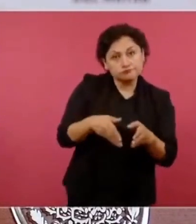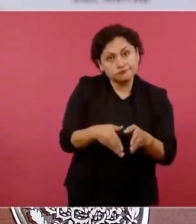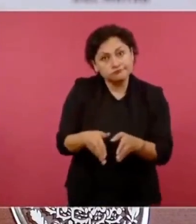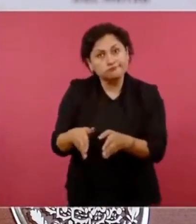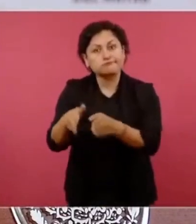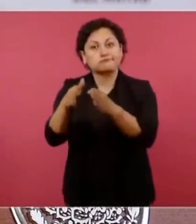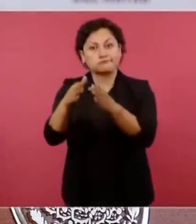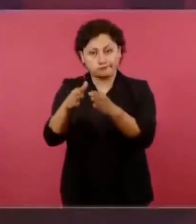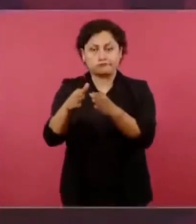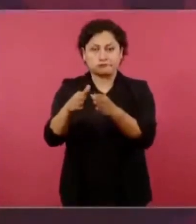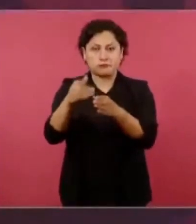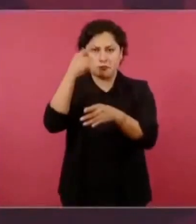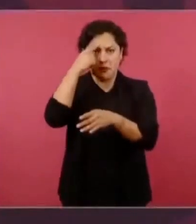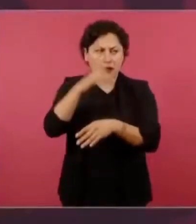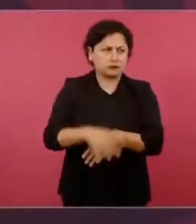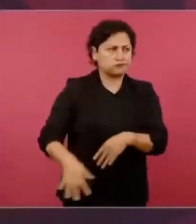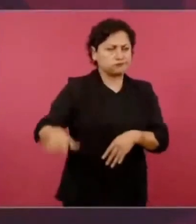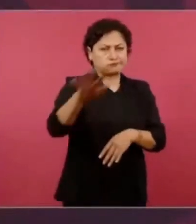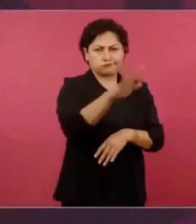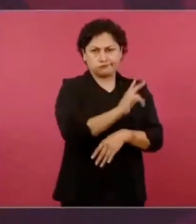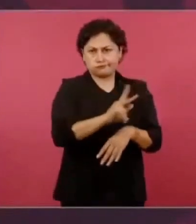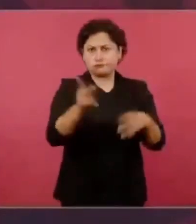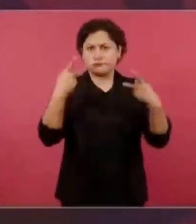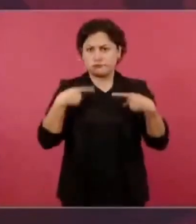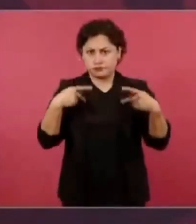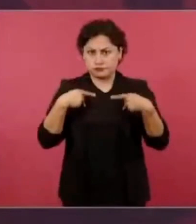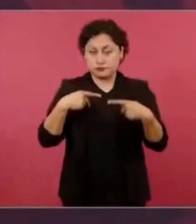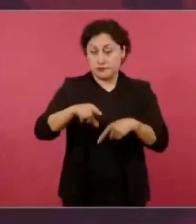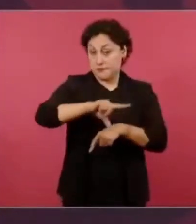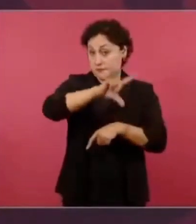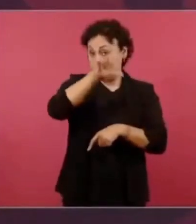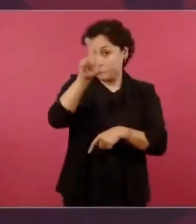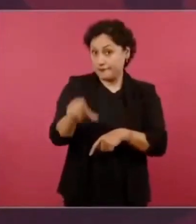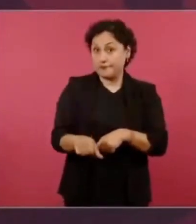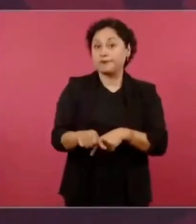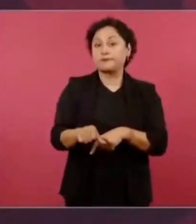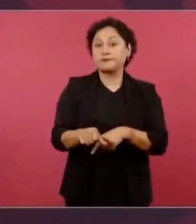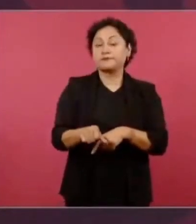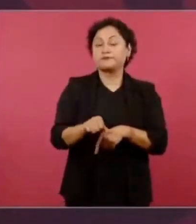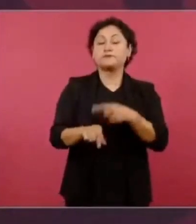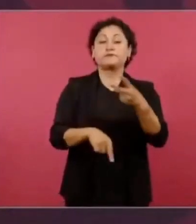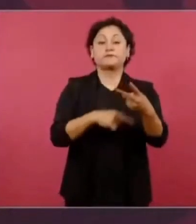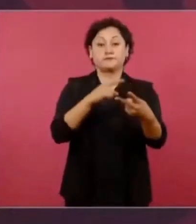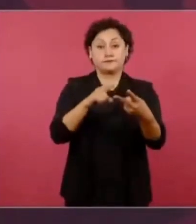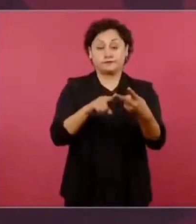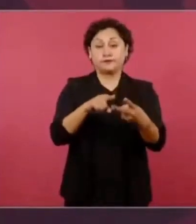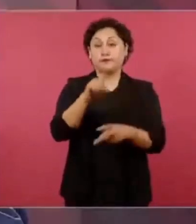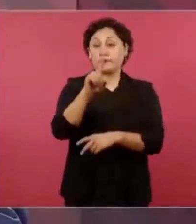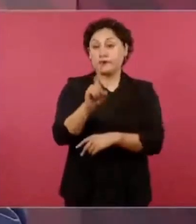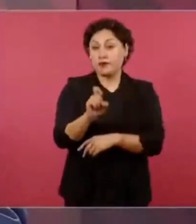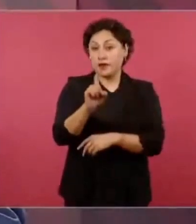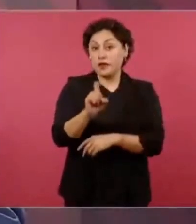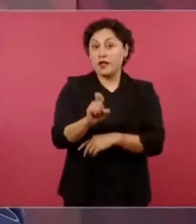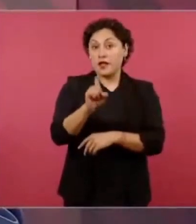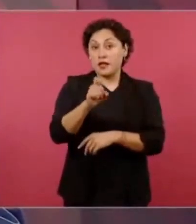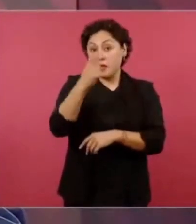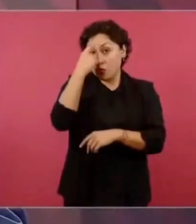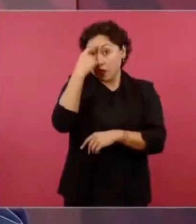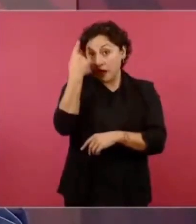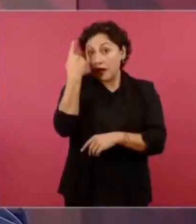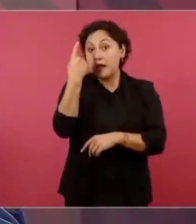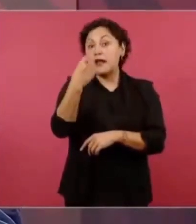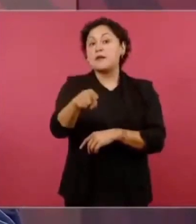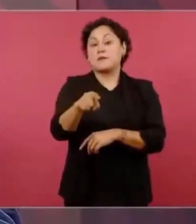el agua para la gente, y luego el agua para los